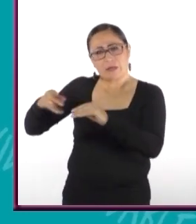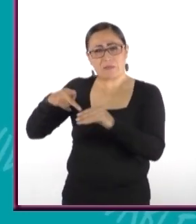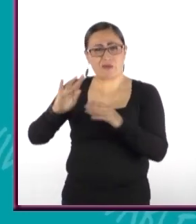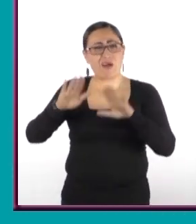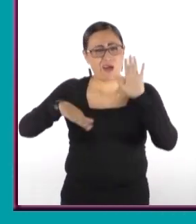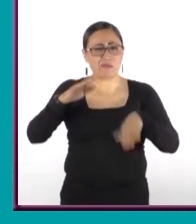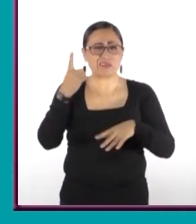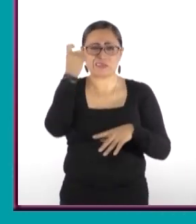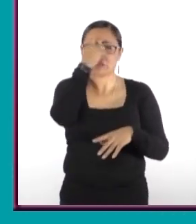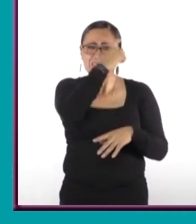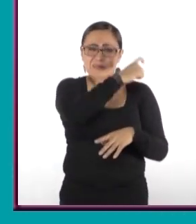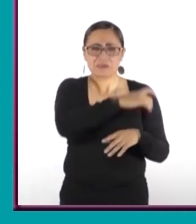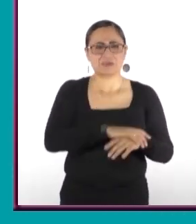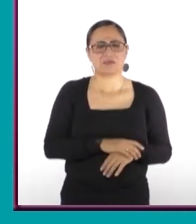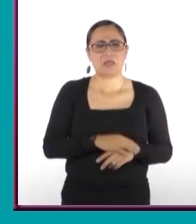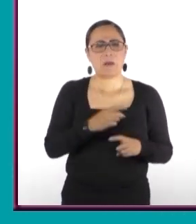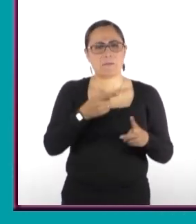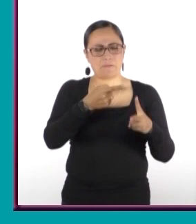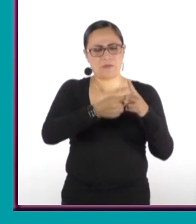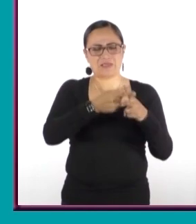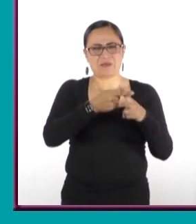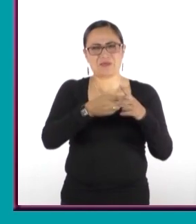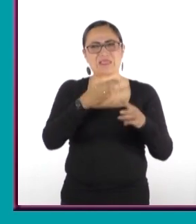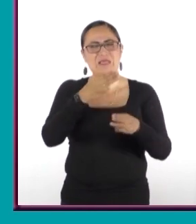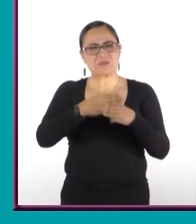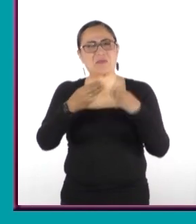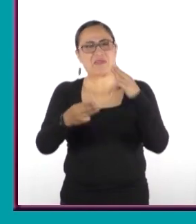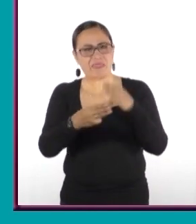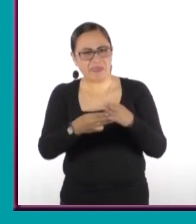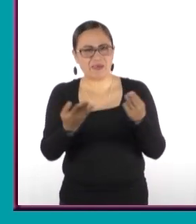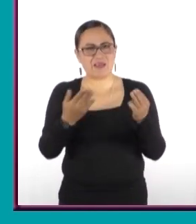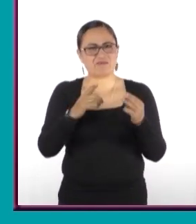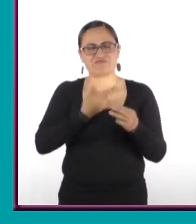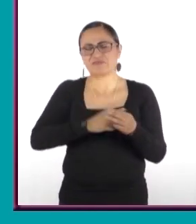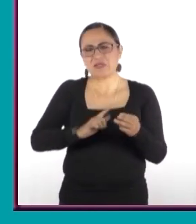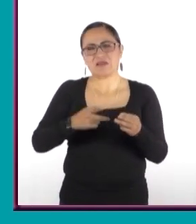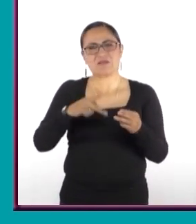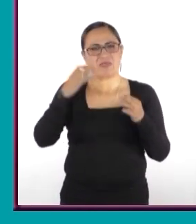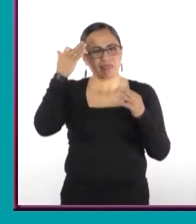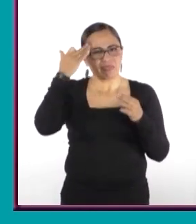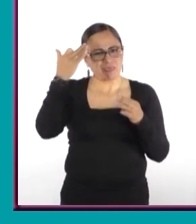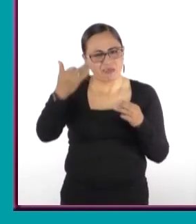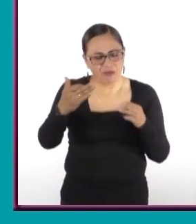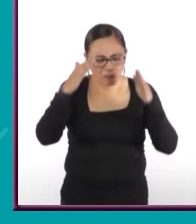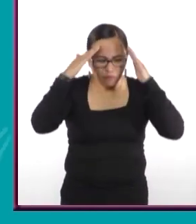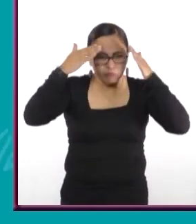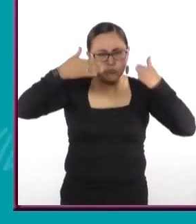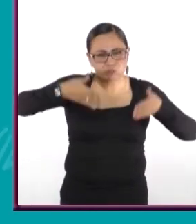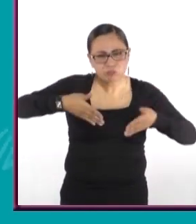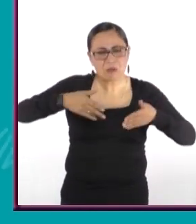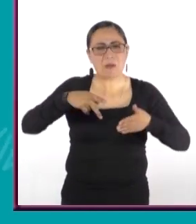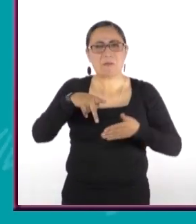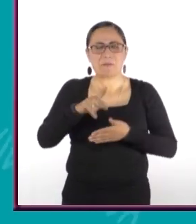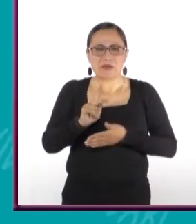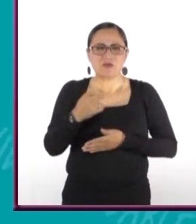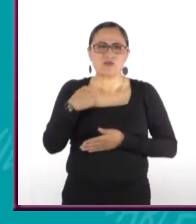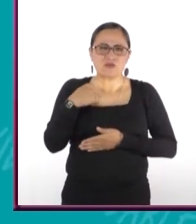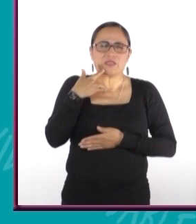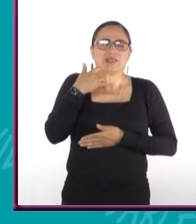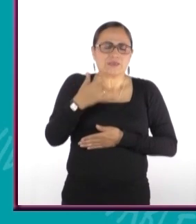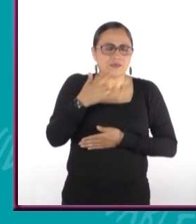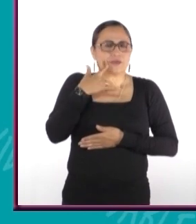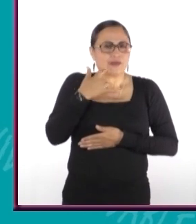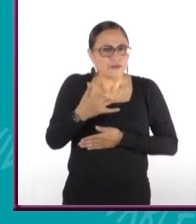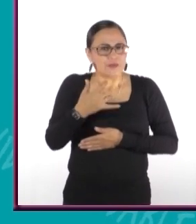me complica. La detesto porque es una materia que me consume tiempo, pero trato de llevarla con la